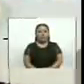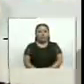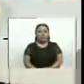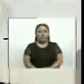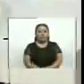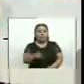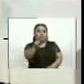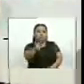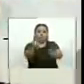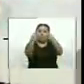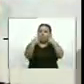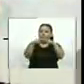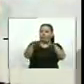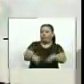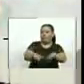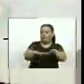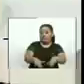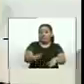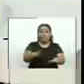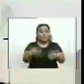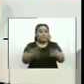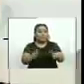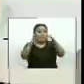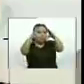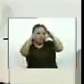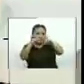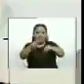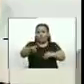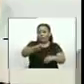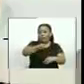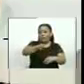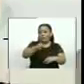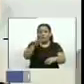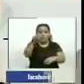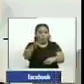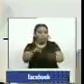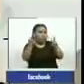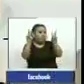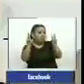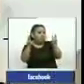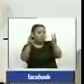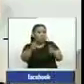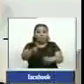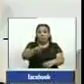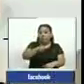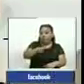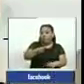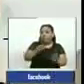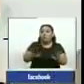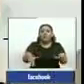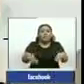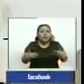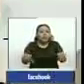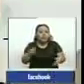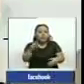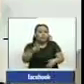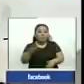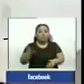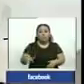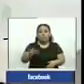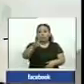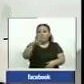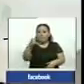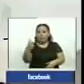Gracias por continuar con nosotros en Noticiero 8, emisiones de LAR. Vamos a continuar con la información y les comentamos que más de 30